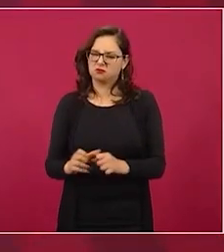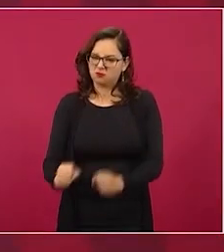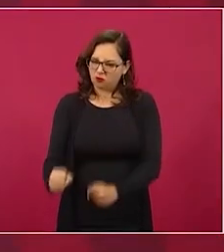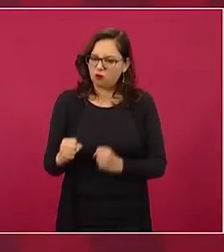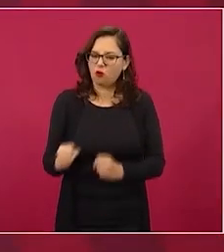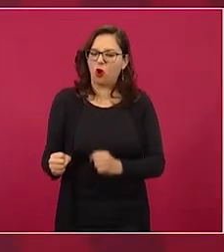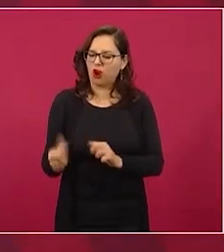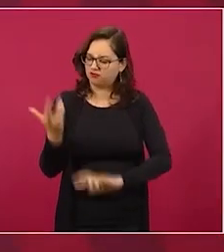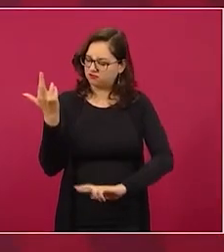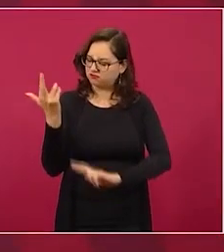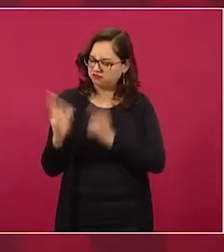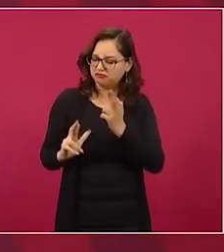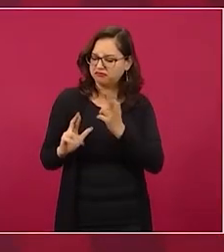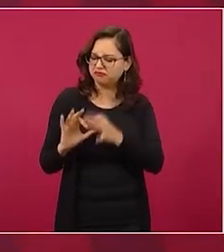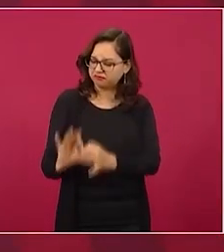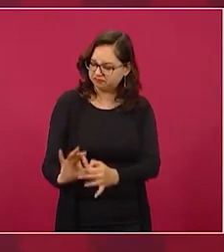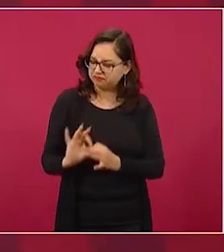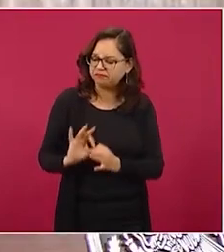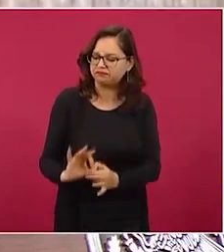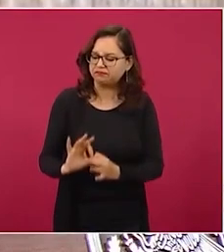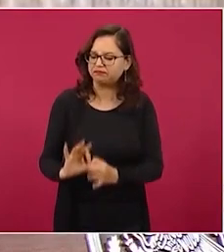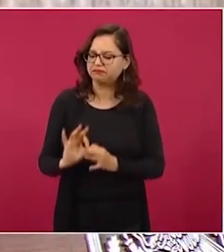revolucionario,